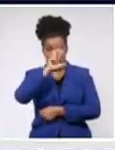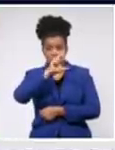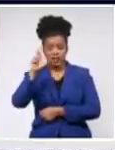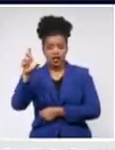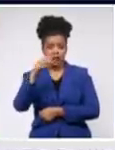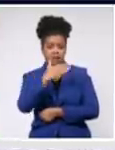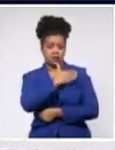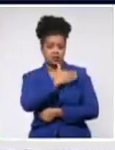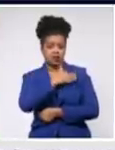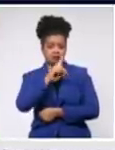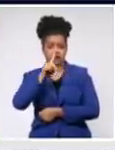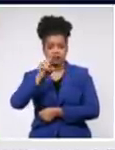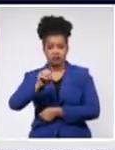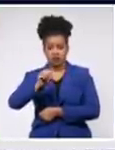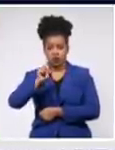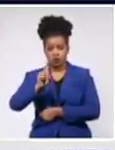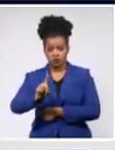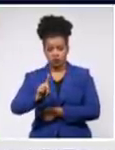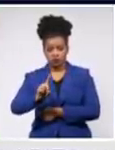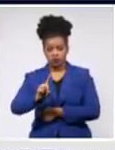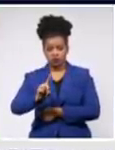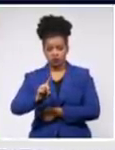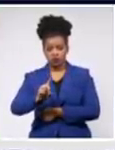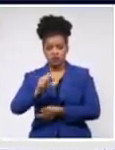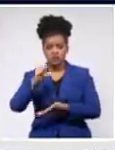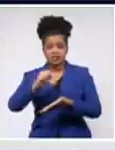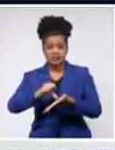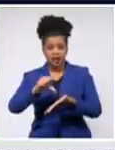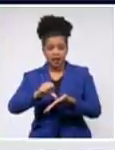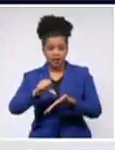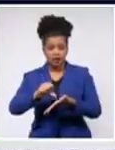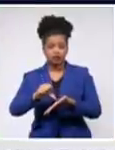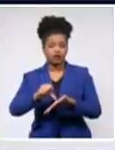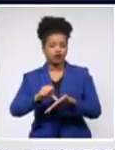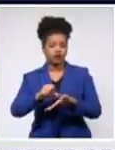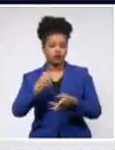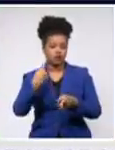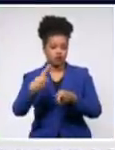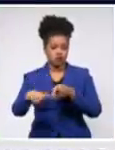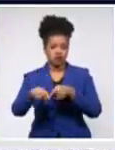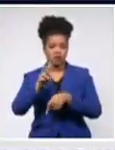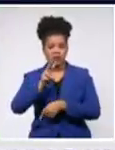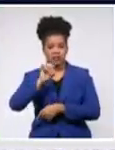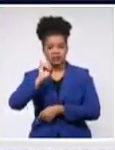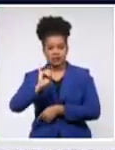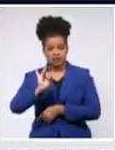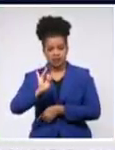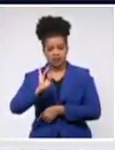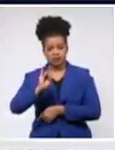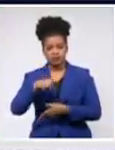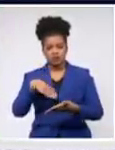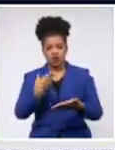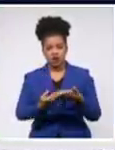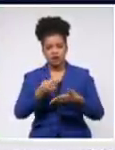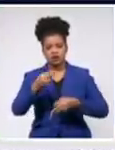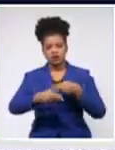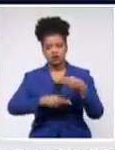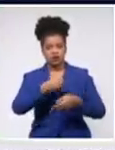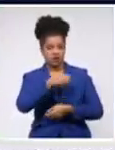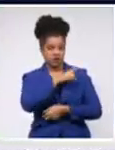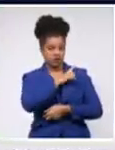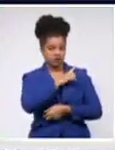101 y el Centro de Inmunología Molecular 27 muestras procesaron en el día de ayer.